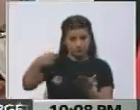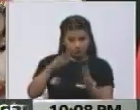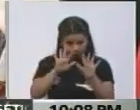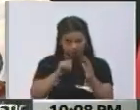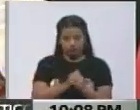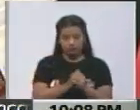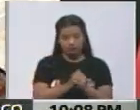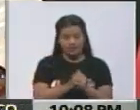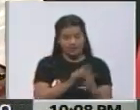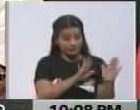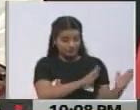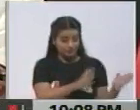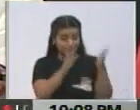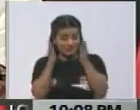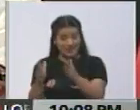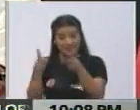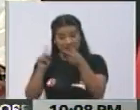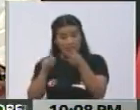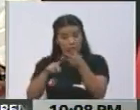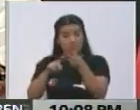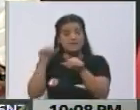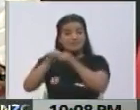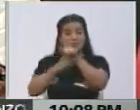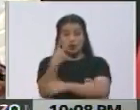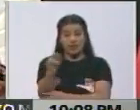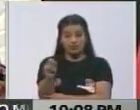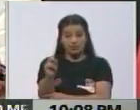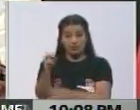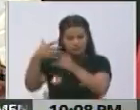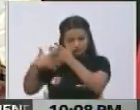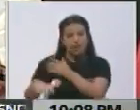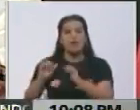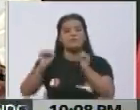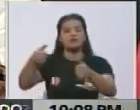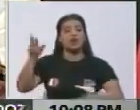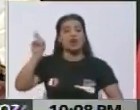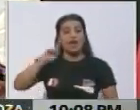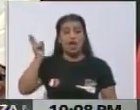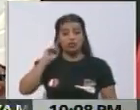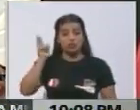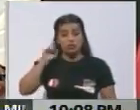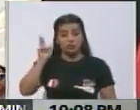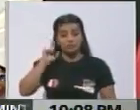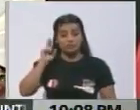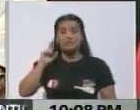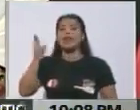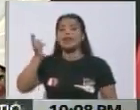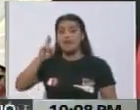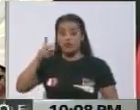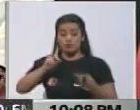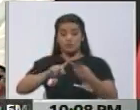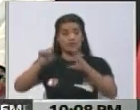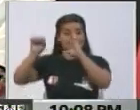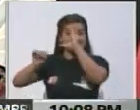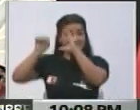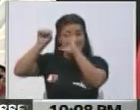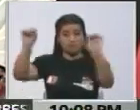único. Cuando surgió la radio, el cine y la